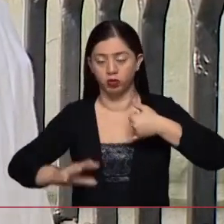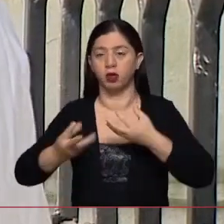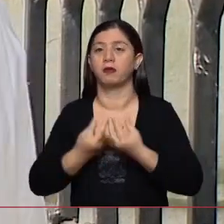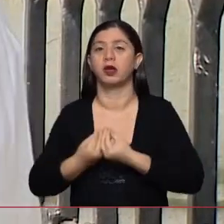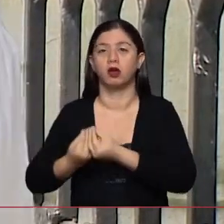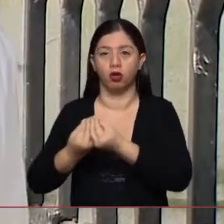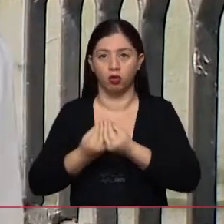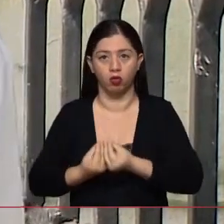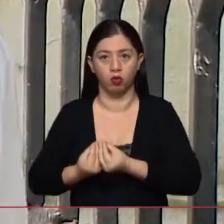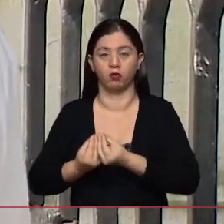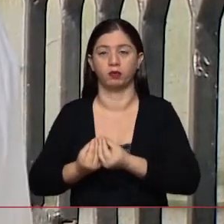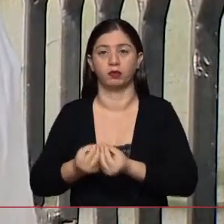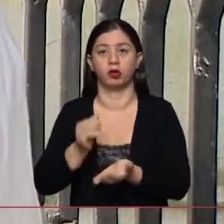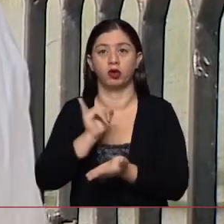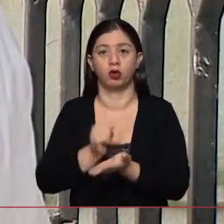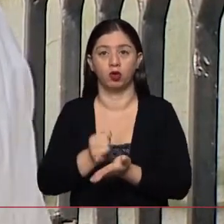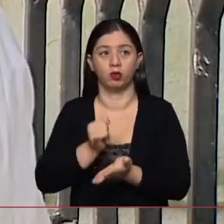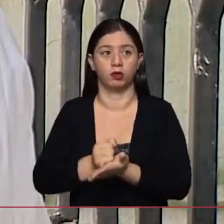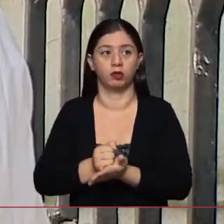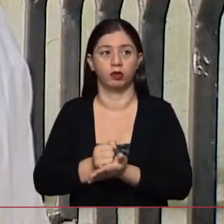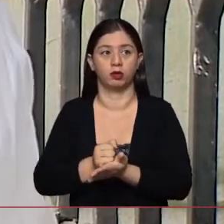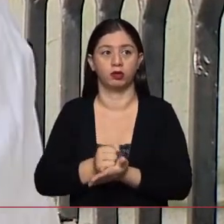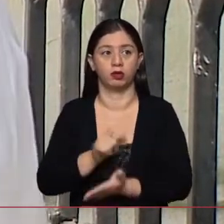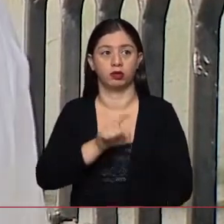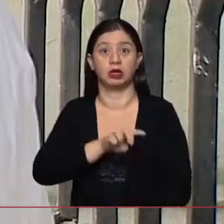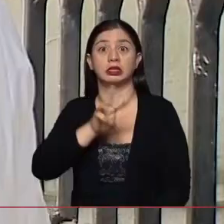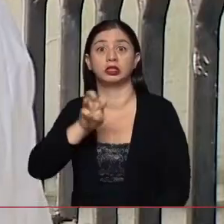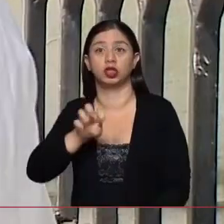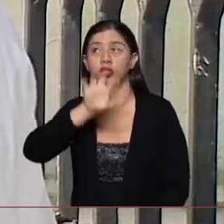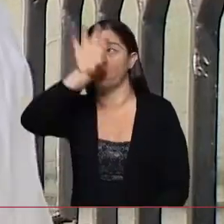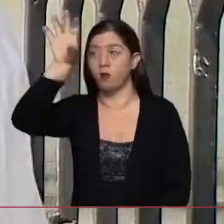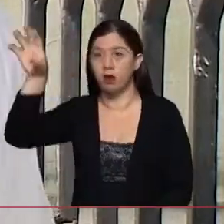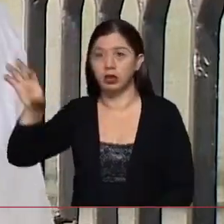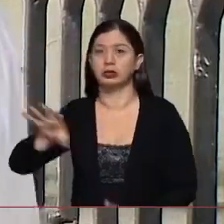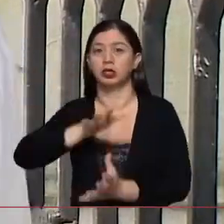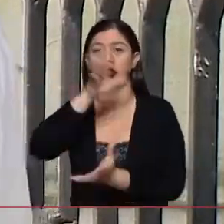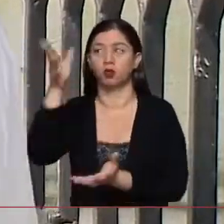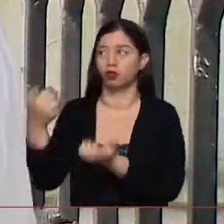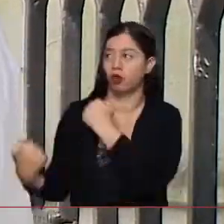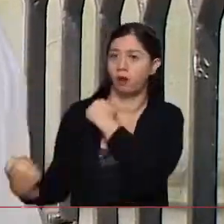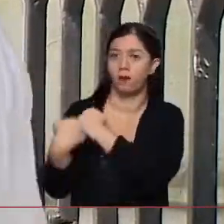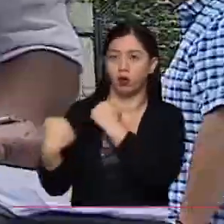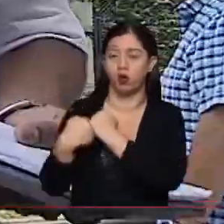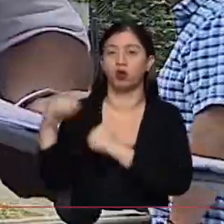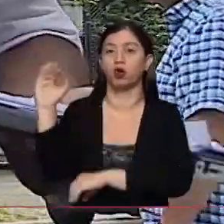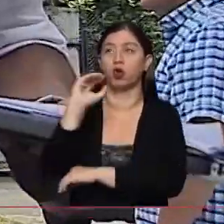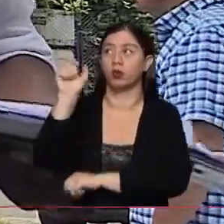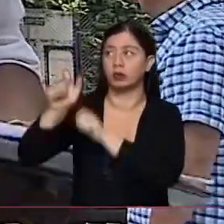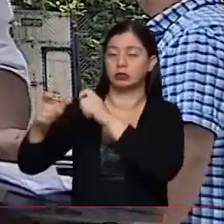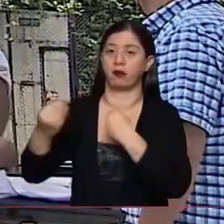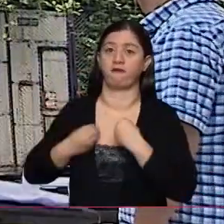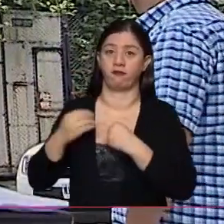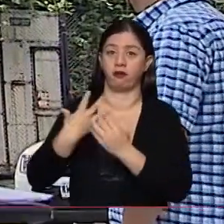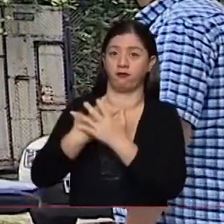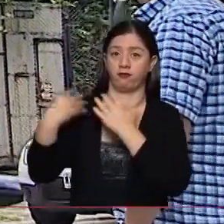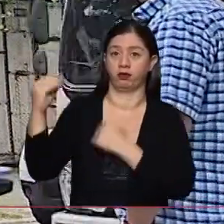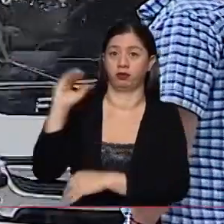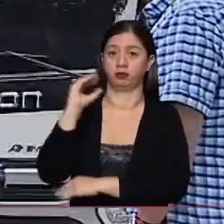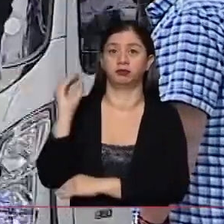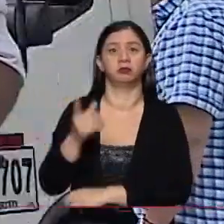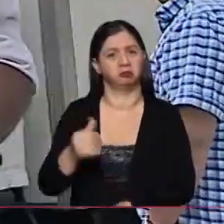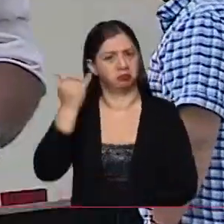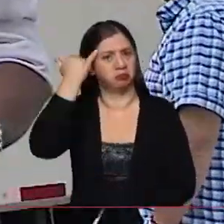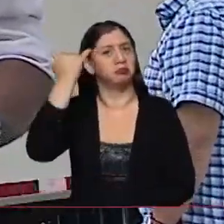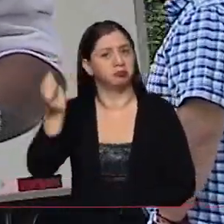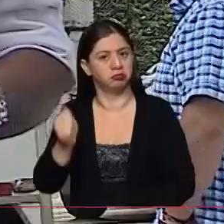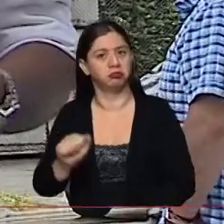tenemos comités en 18 países del mundo como tal que nos están apoyando, colombianos que están en el exterior. La iniciativa ha sido bien recibida